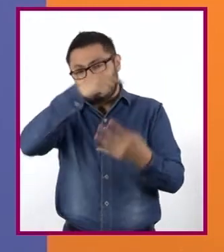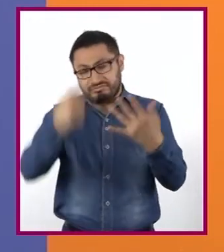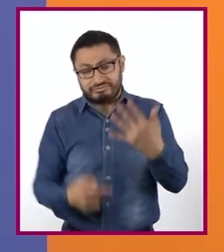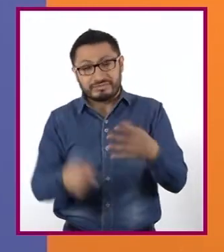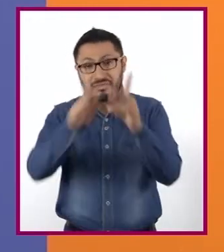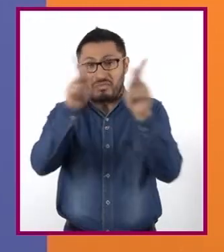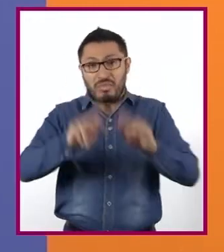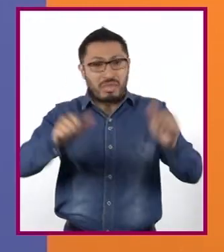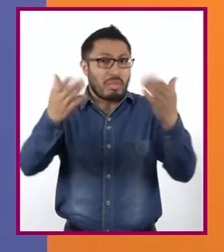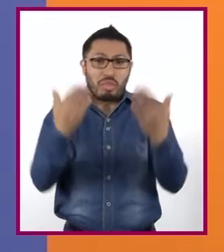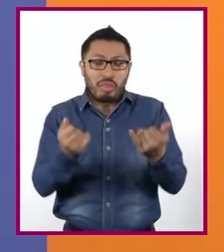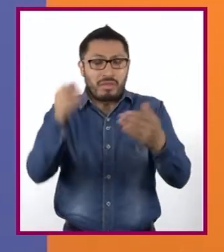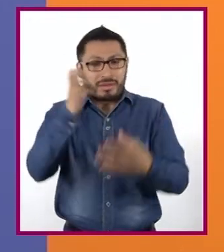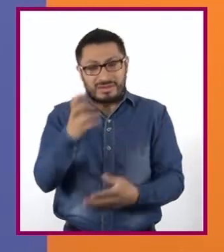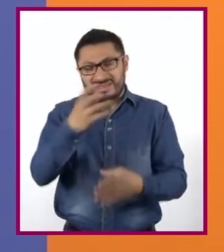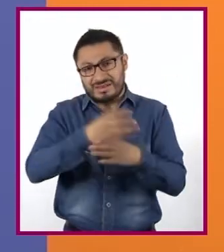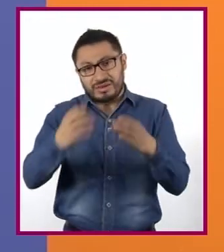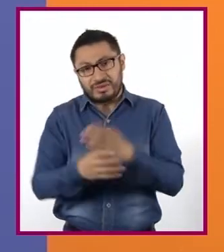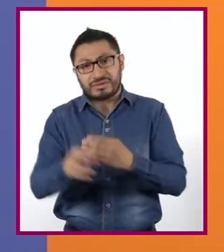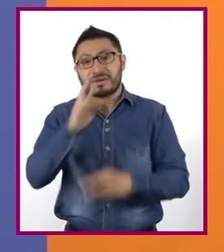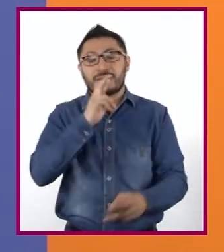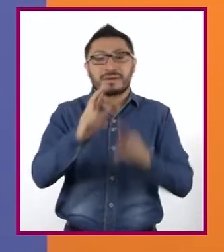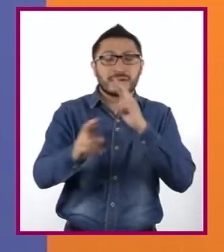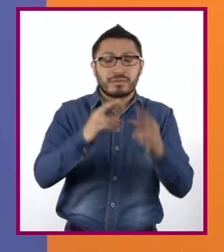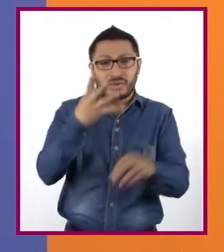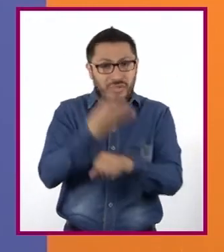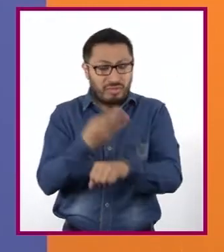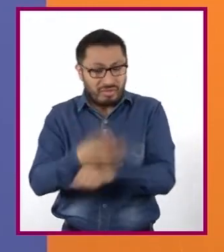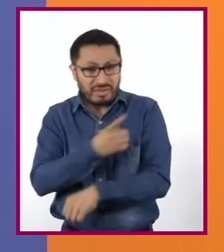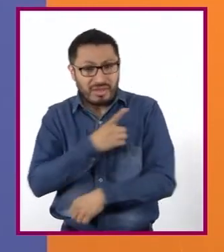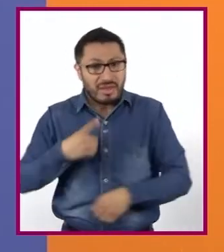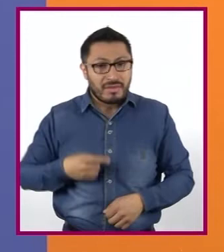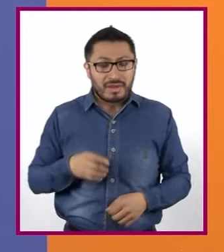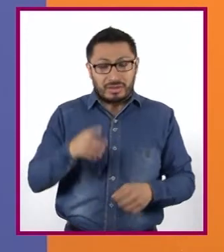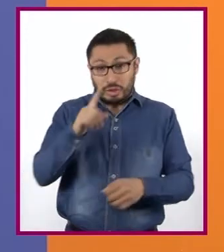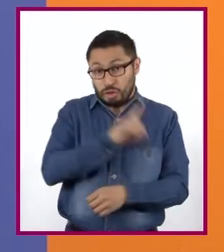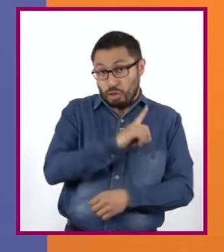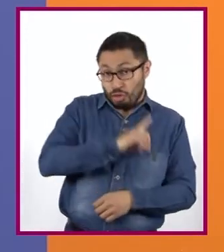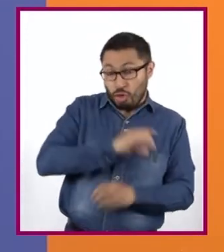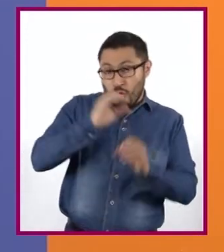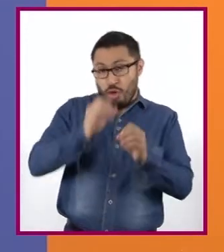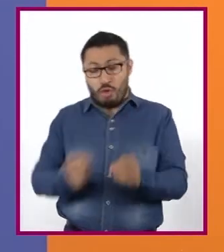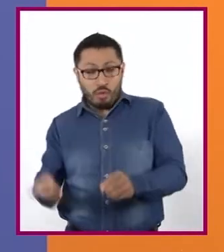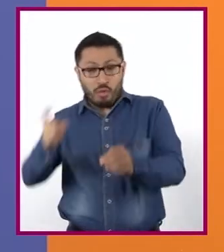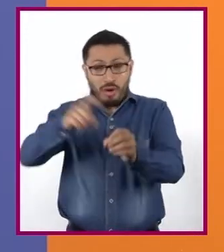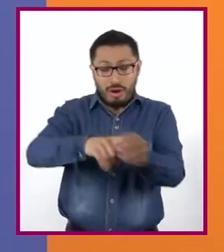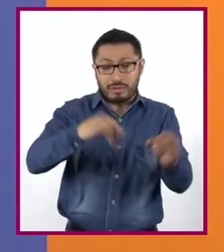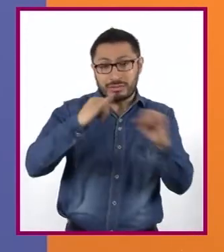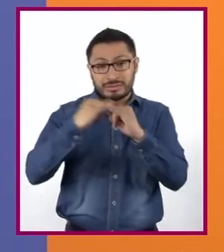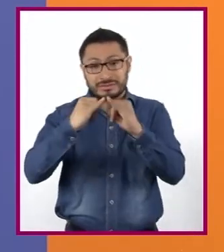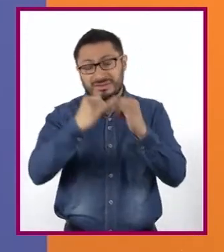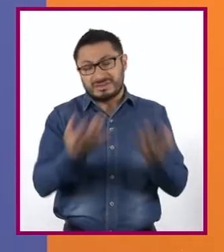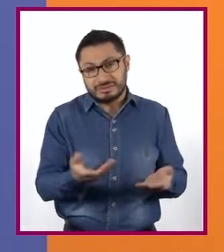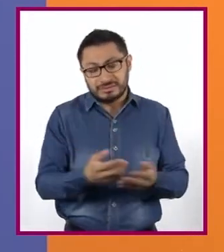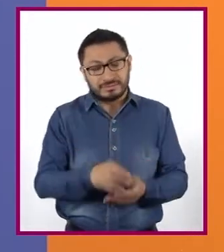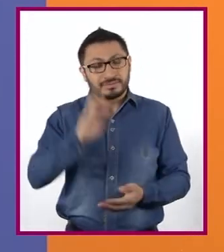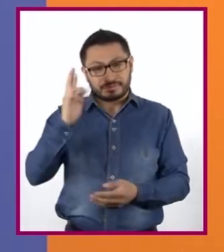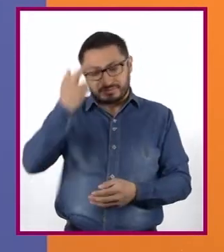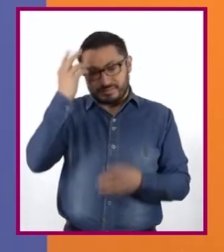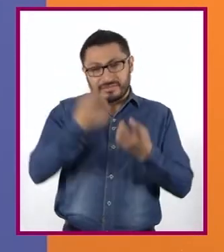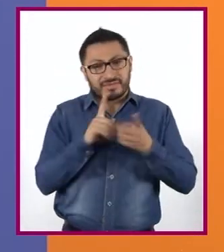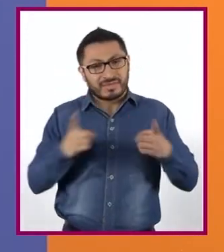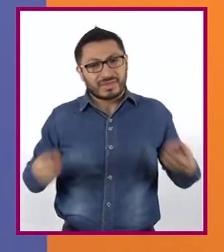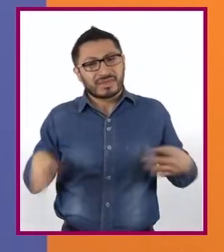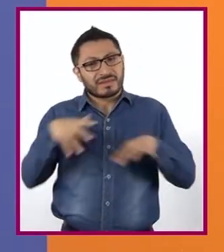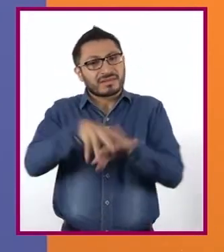deben resolver. ¿Lo deben hacer solos? ¿A qué familiares o instituciones pueden recurrir? Recuerden que el desarrollo integral